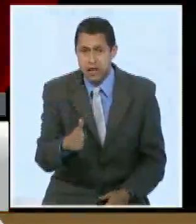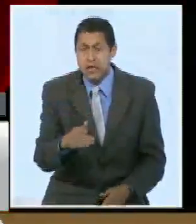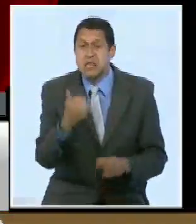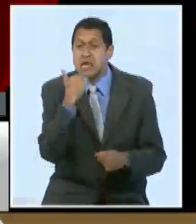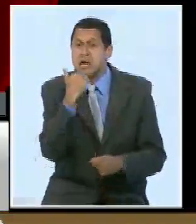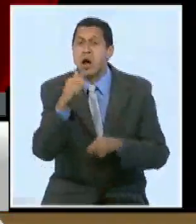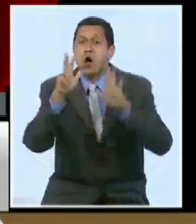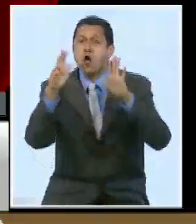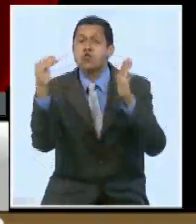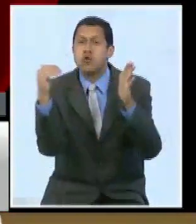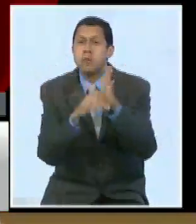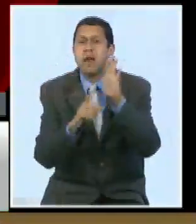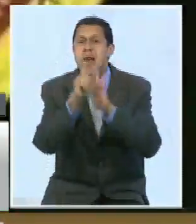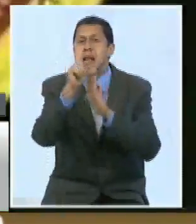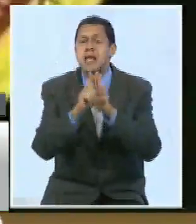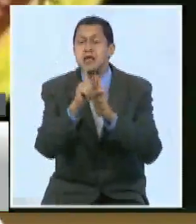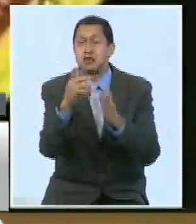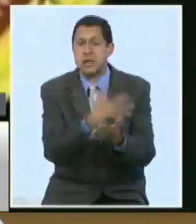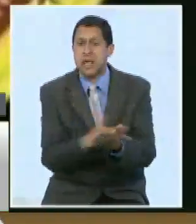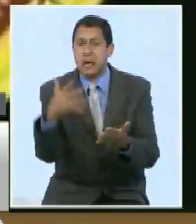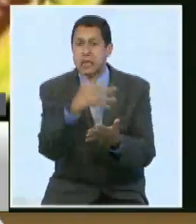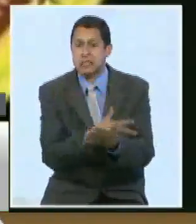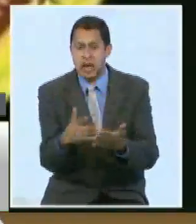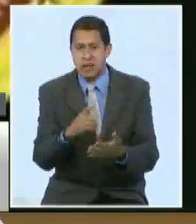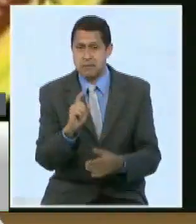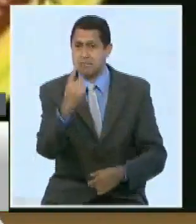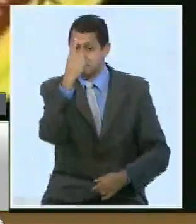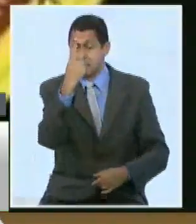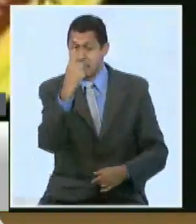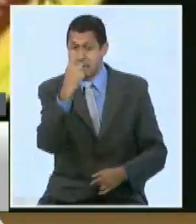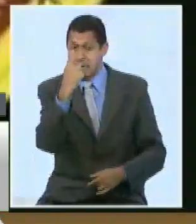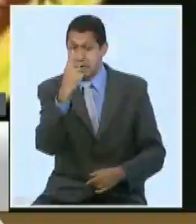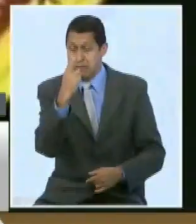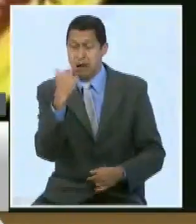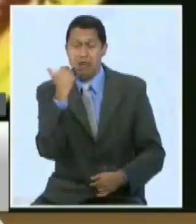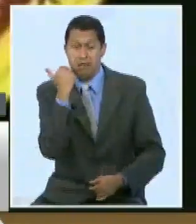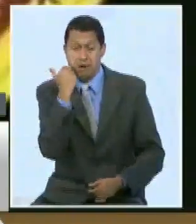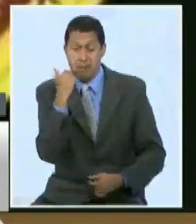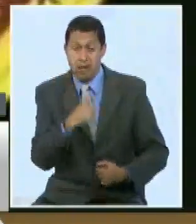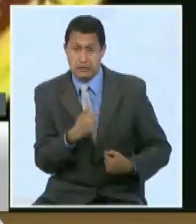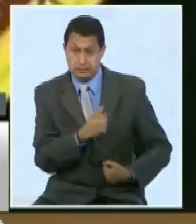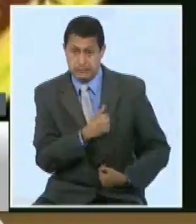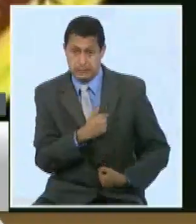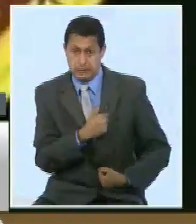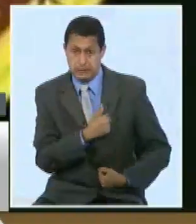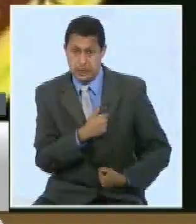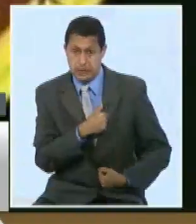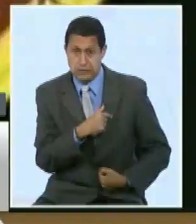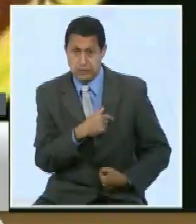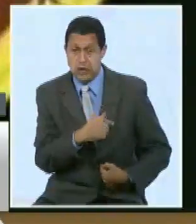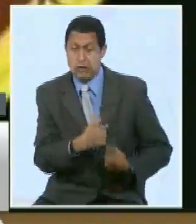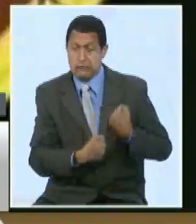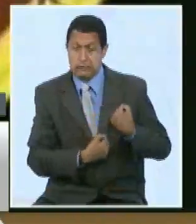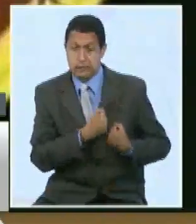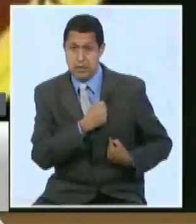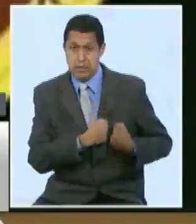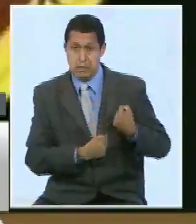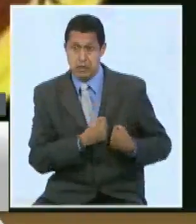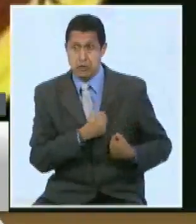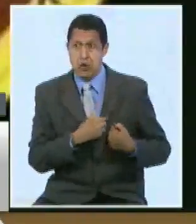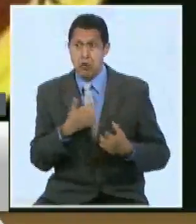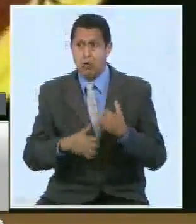8.000 litros de sangre la primera causa a nivel mundial de enfermedades cardiovasculares es la coronaria un